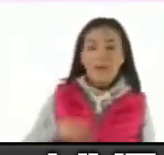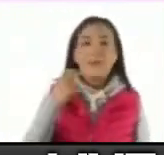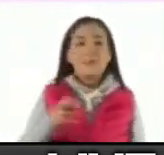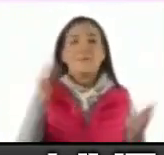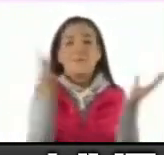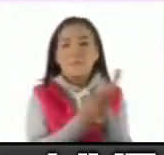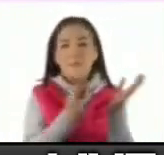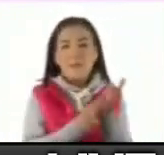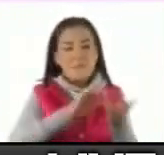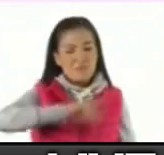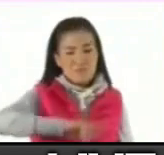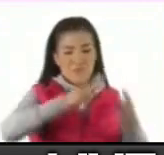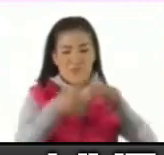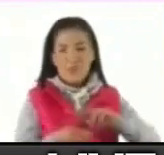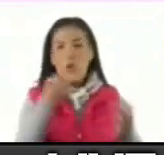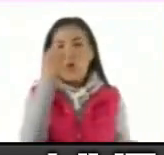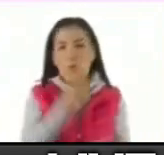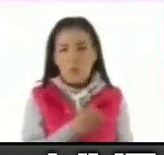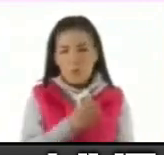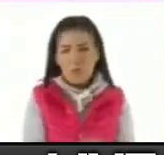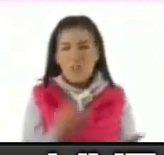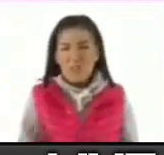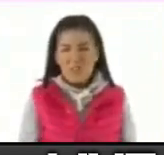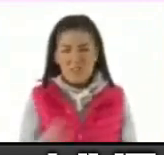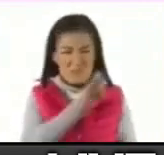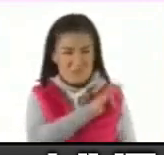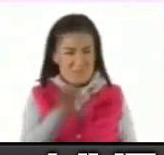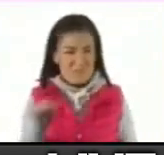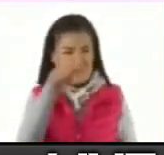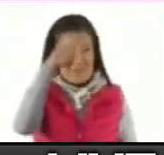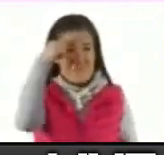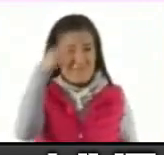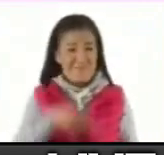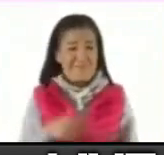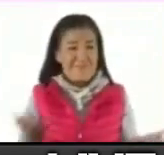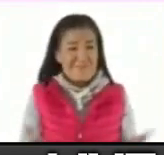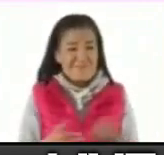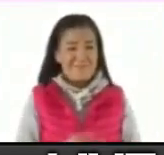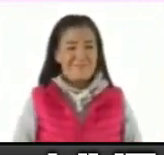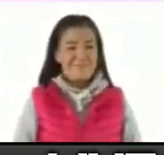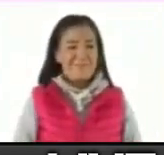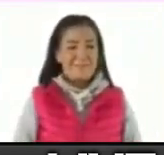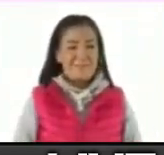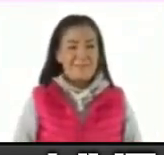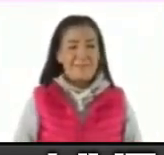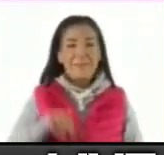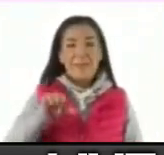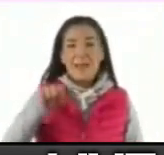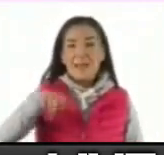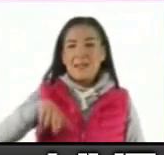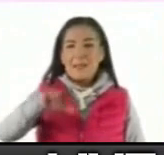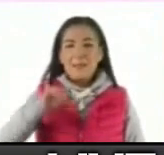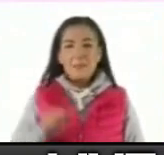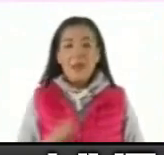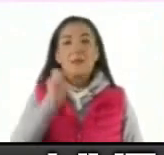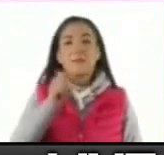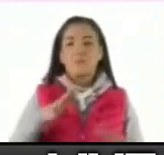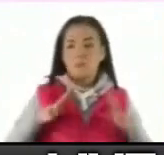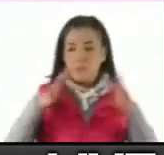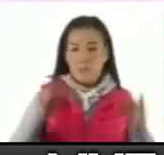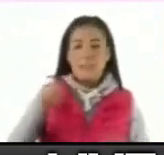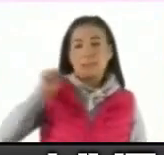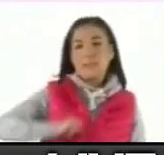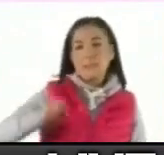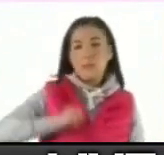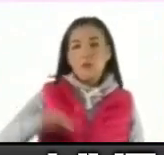metal en oro. ¿Consideran ustedes que eso sea posible? La alquimia recibe su nombre en el siglo XII,